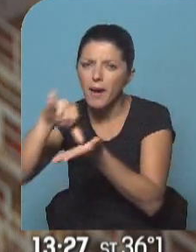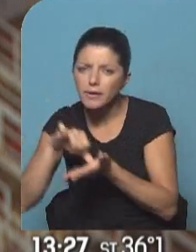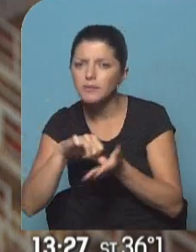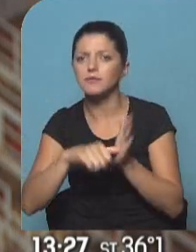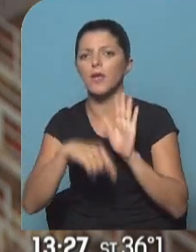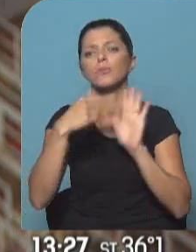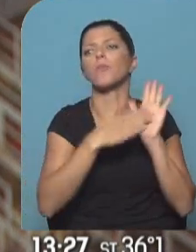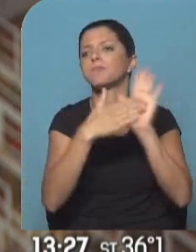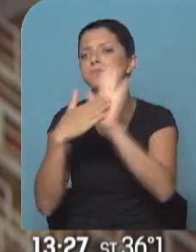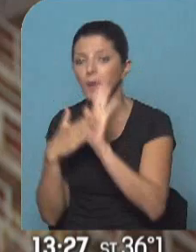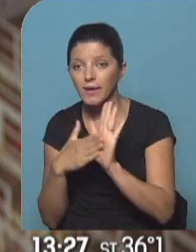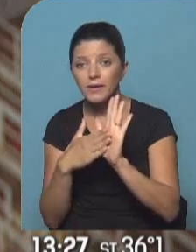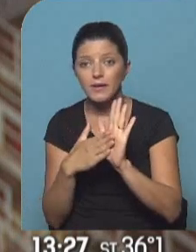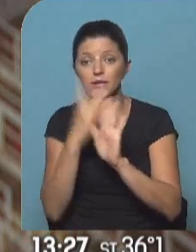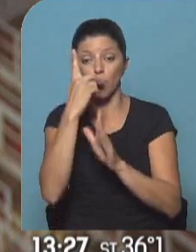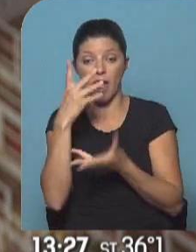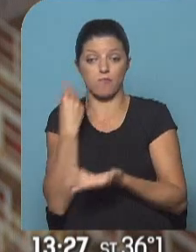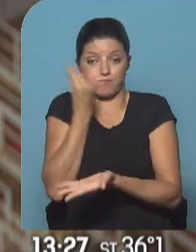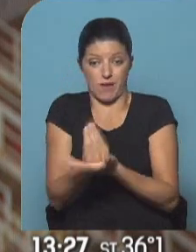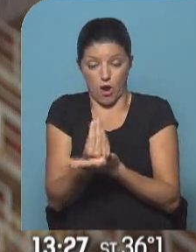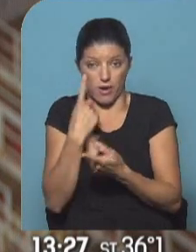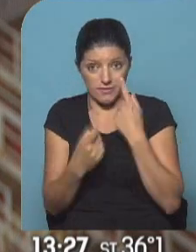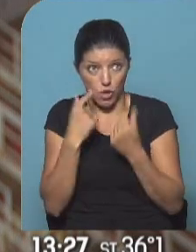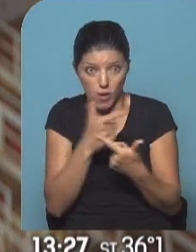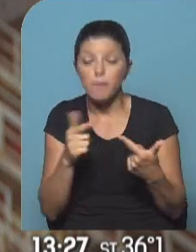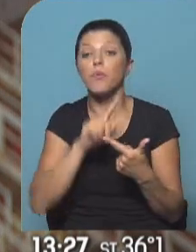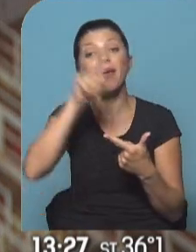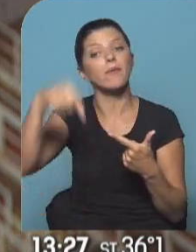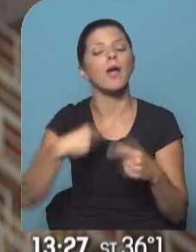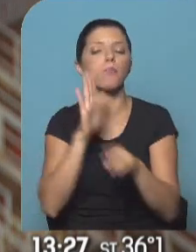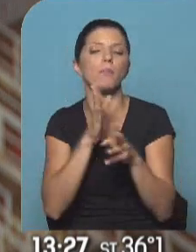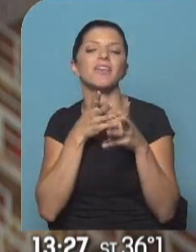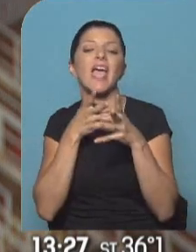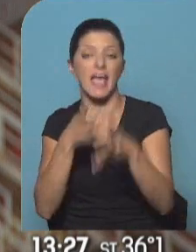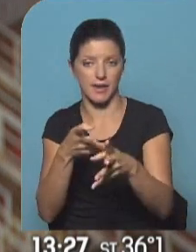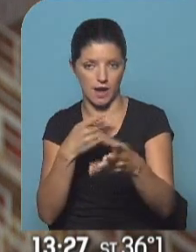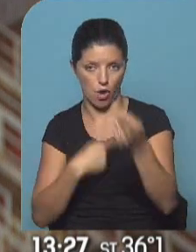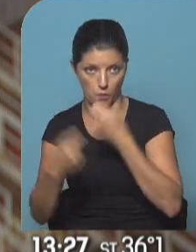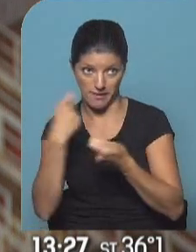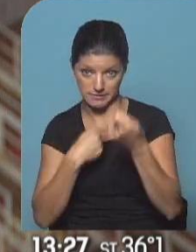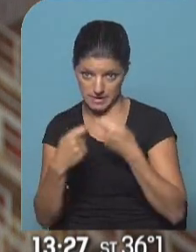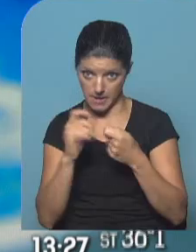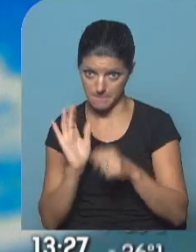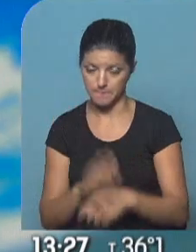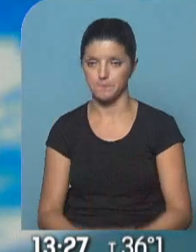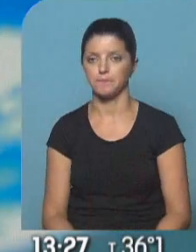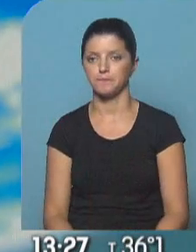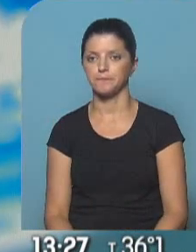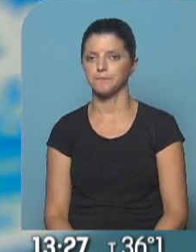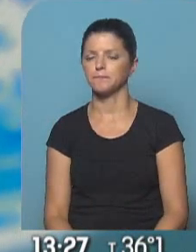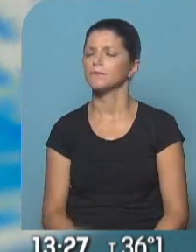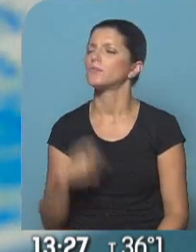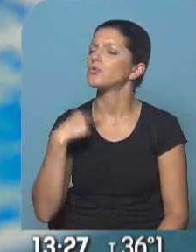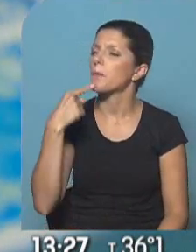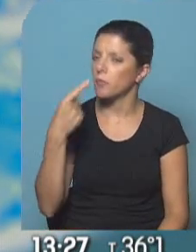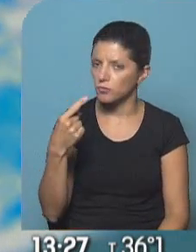una organización, puede llevar a un mundo a guerras comerciales y esto puede generar otras consecuencias. Ahora, Jorge, de